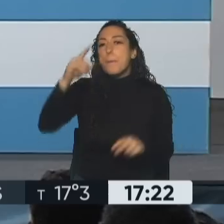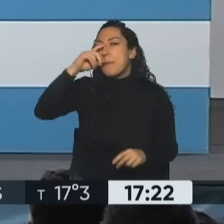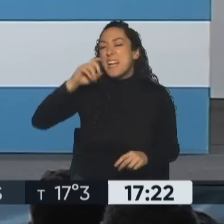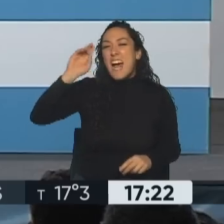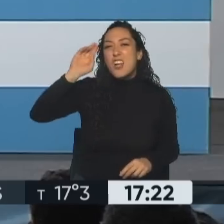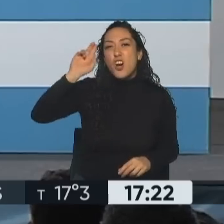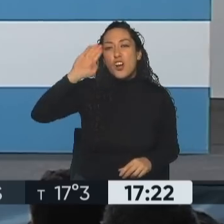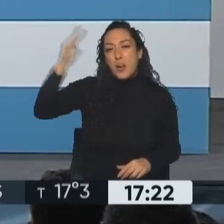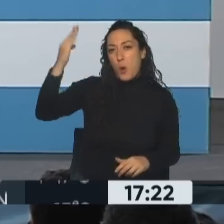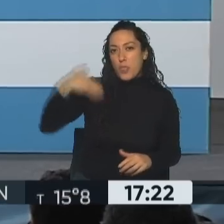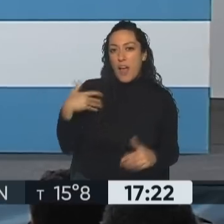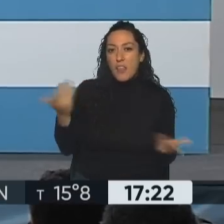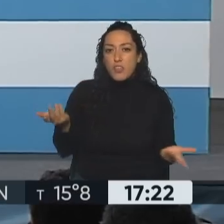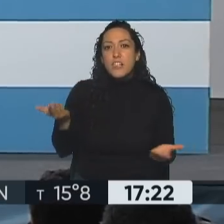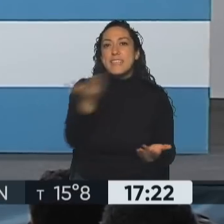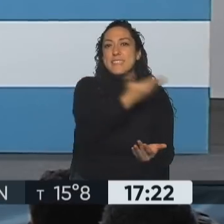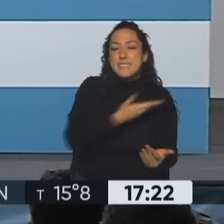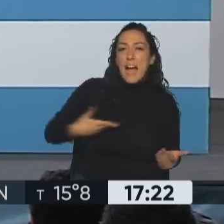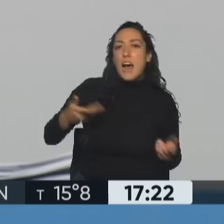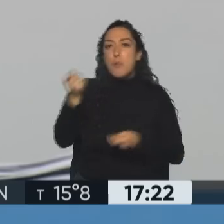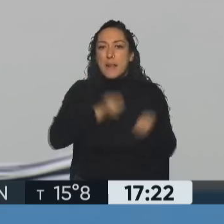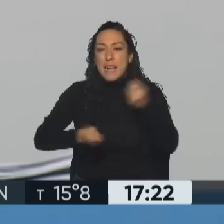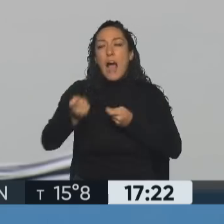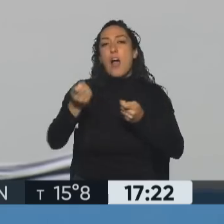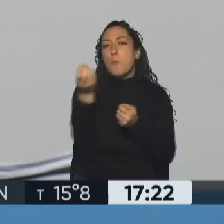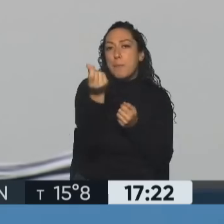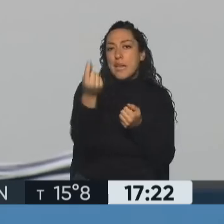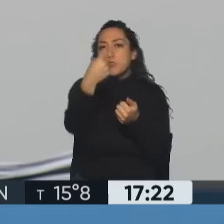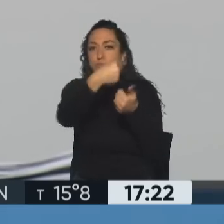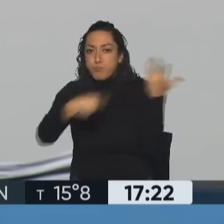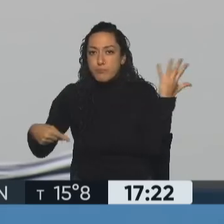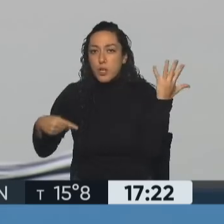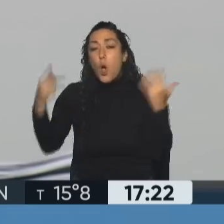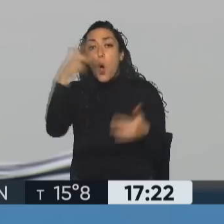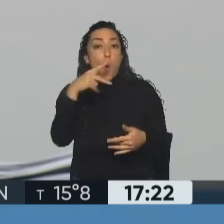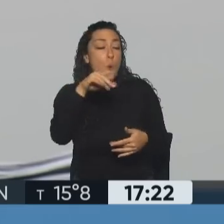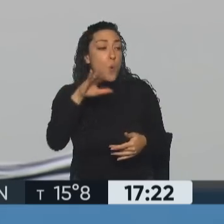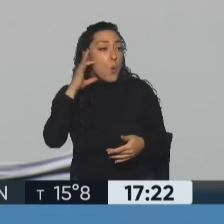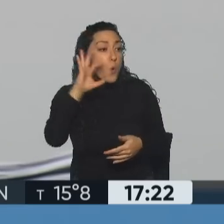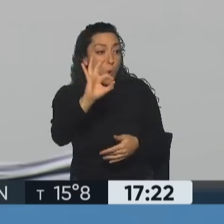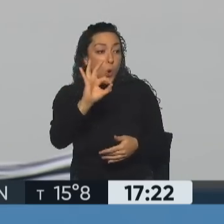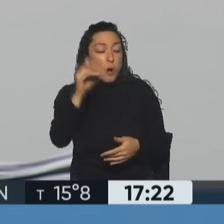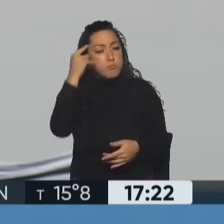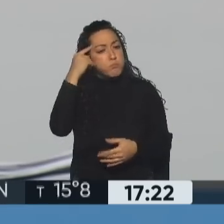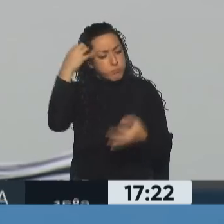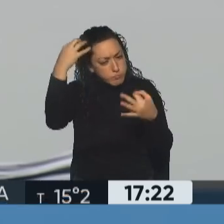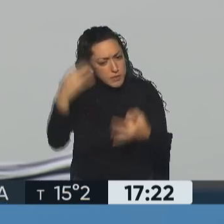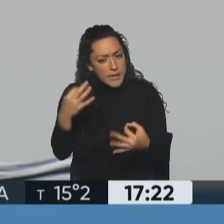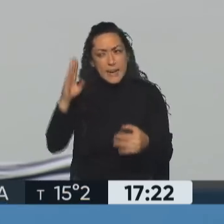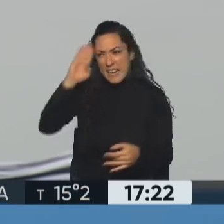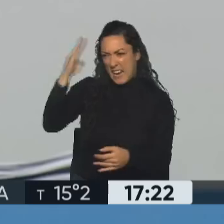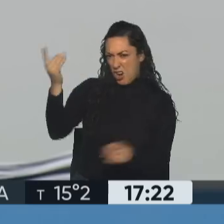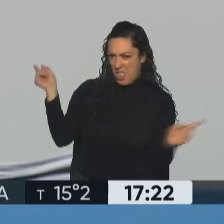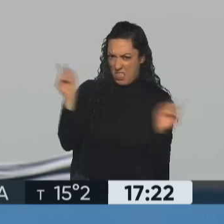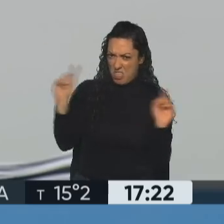Recordando a Belgrano, Estado, Mercado y Precios, etcétera, etcétera. Y Hugo, con muy buen criterio, dijo, ¿recordando o